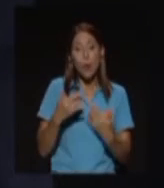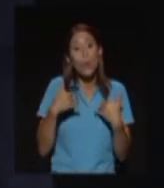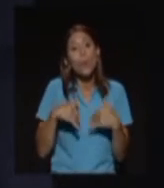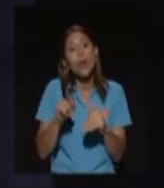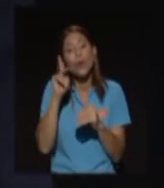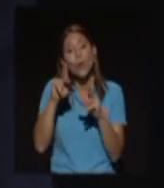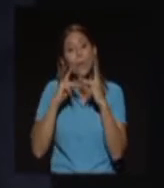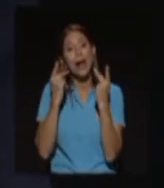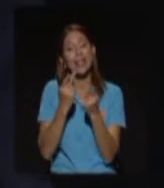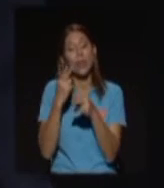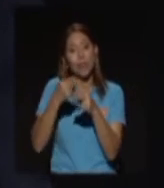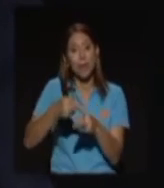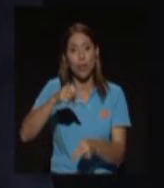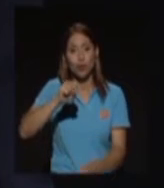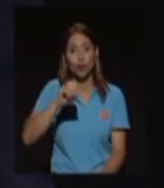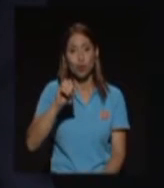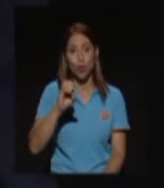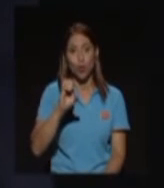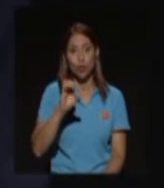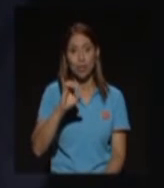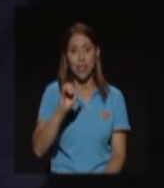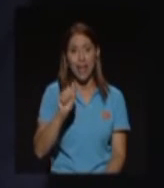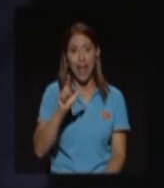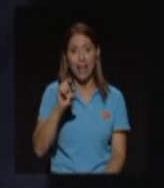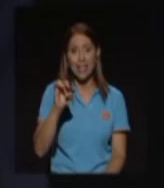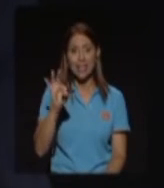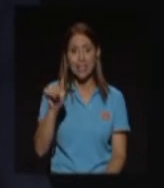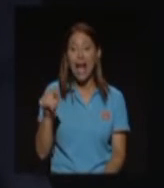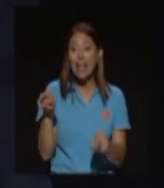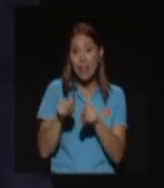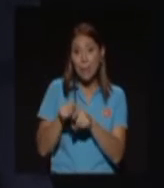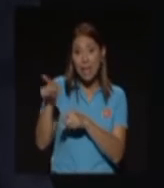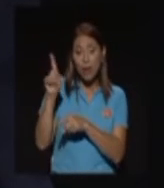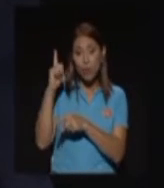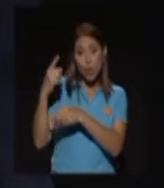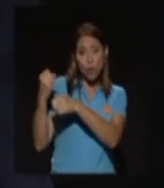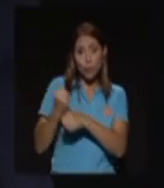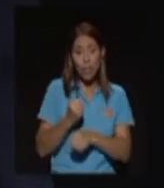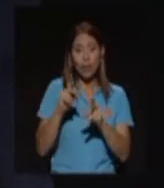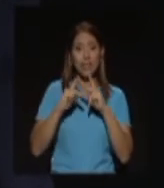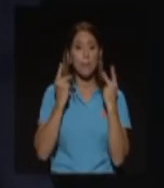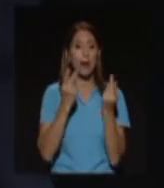llamado Partido Socialista, digámoslo así, ¿verdad? Y también fue uno de los fundadores del Partido Liberación Nacional.